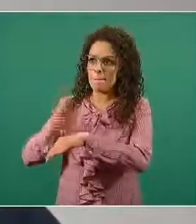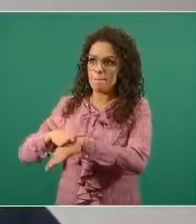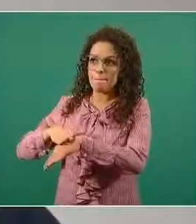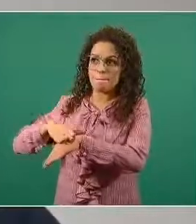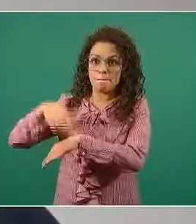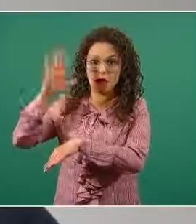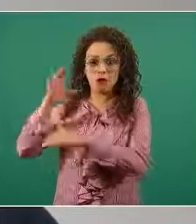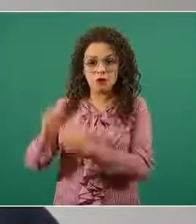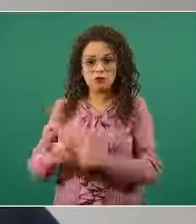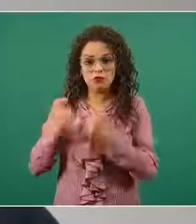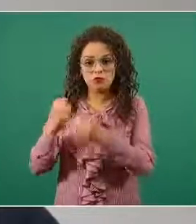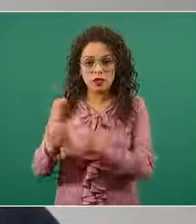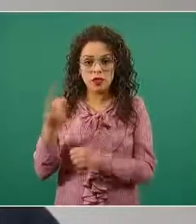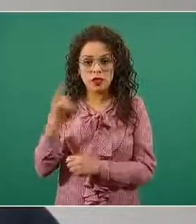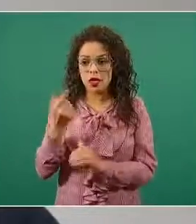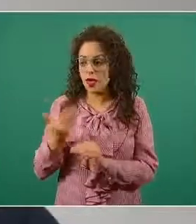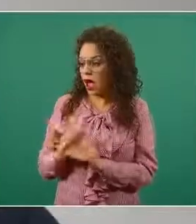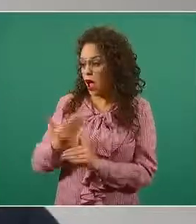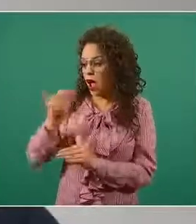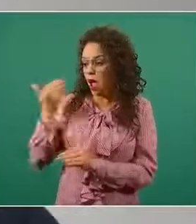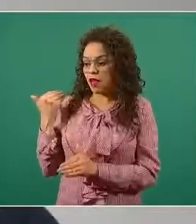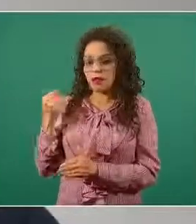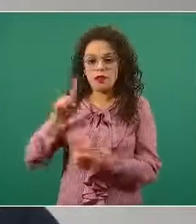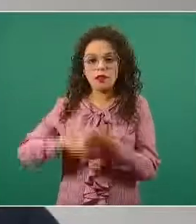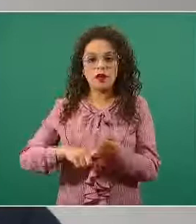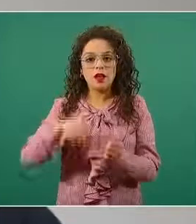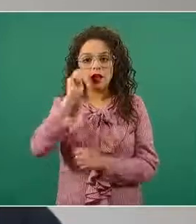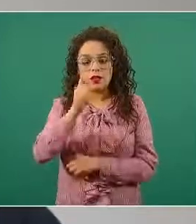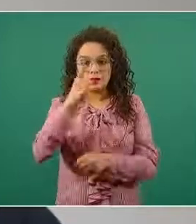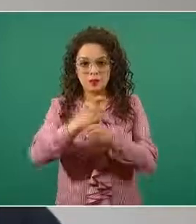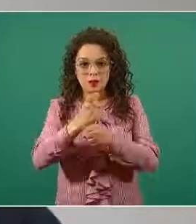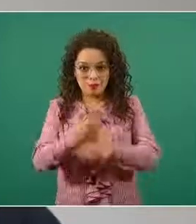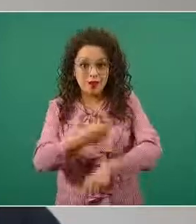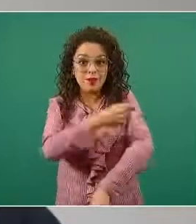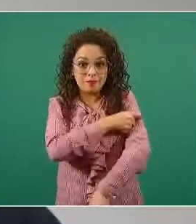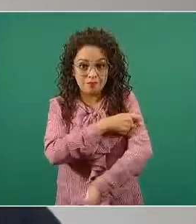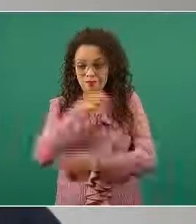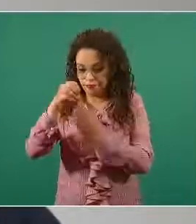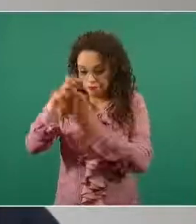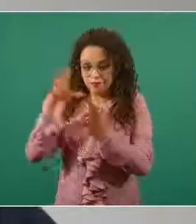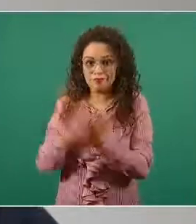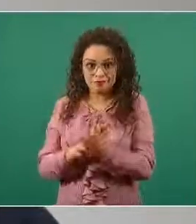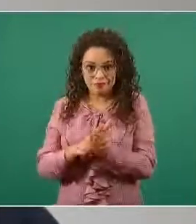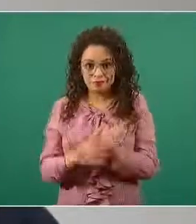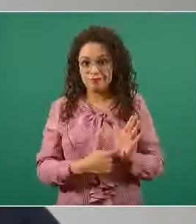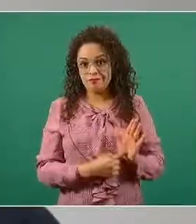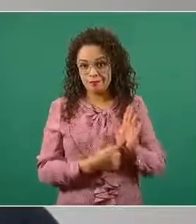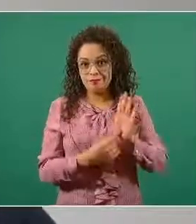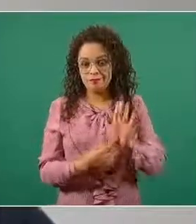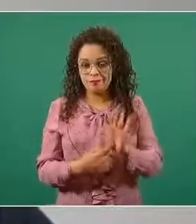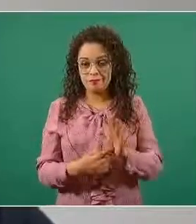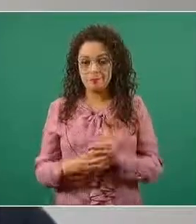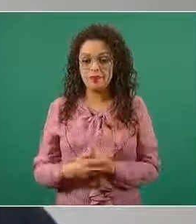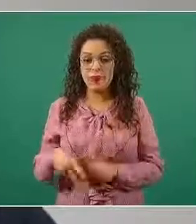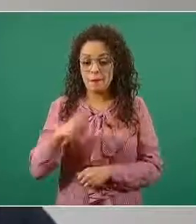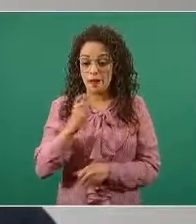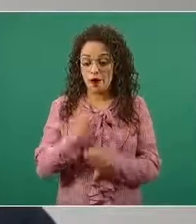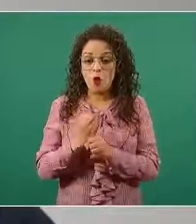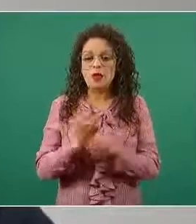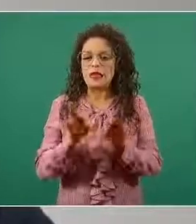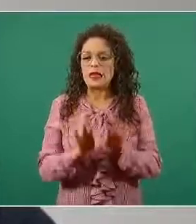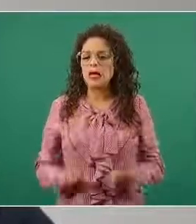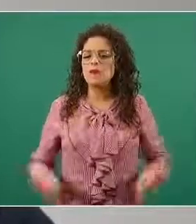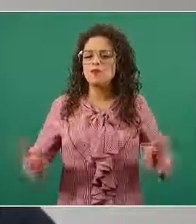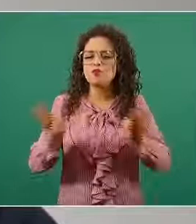en su momento para la primera dosis. Ahora, lo que es importante obviamente es que en este momento son, como